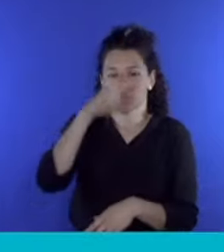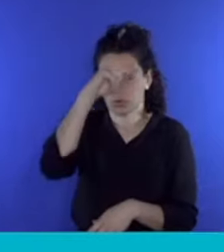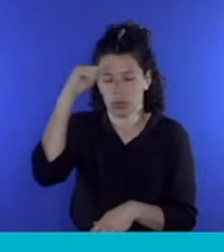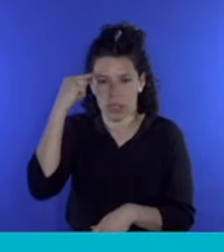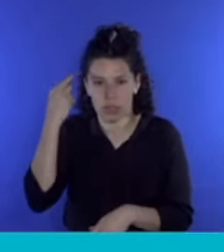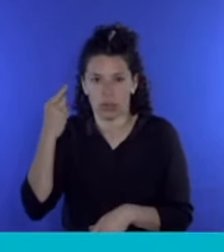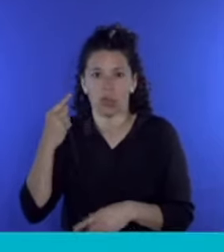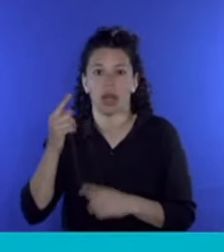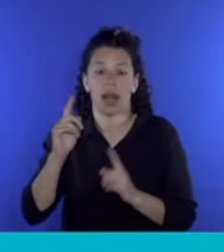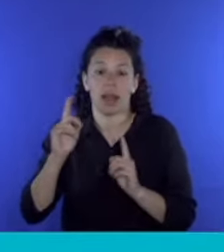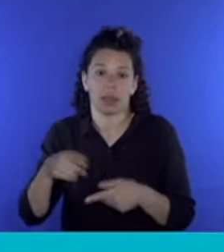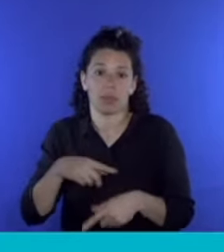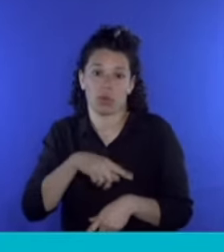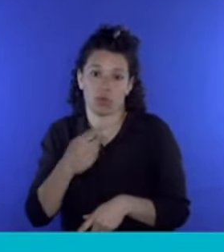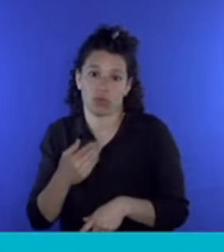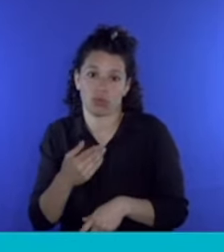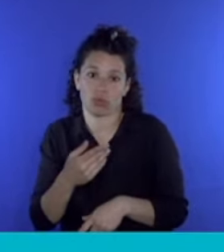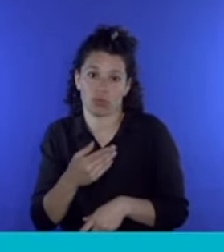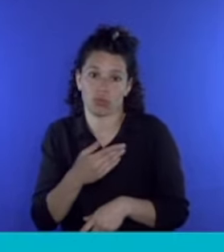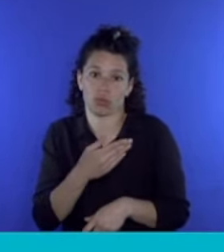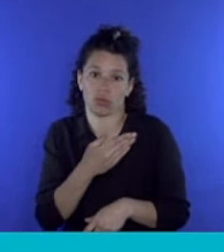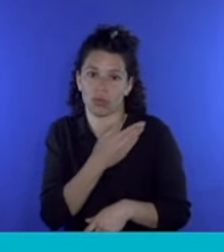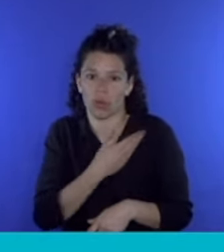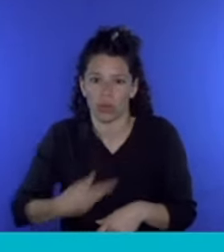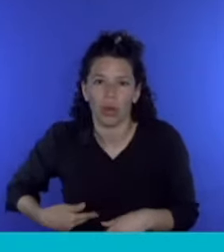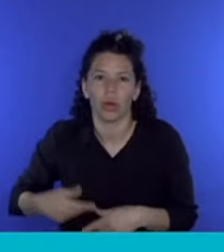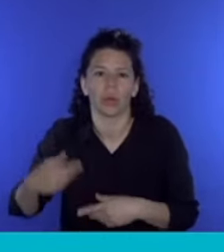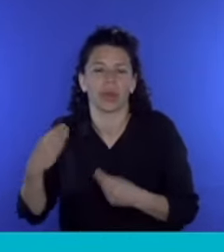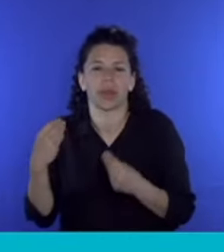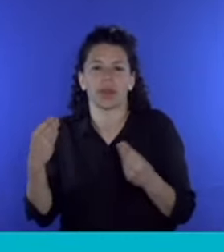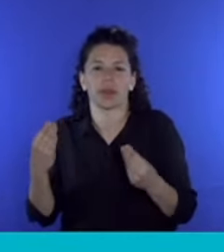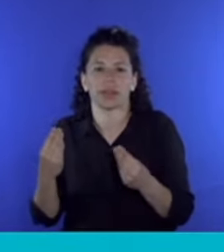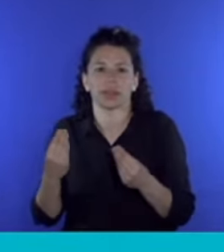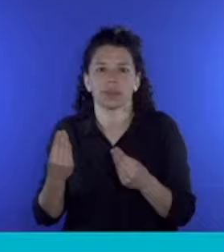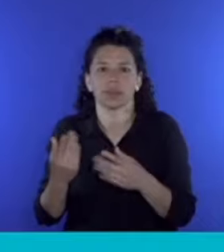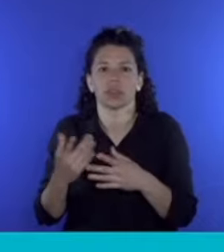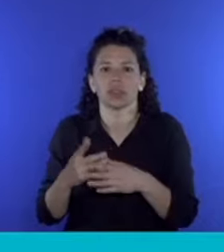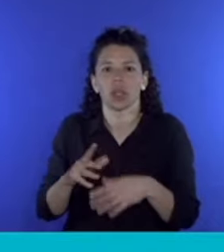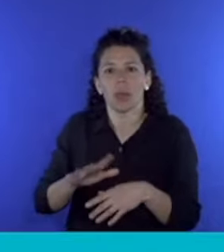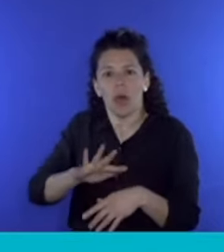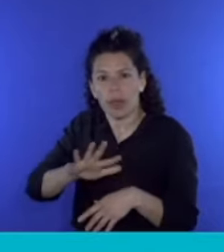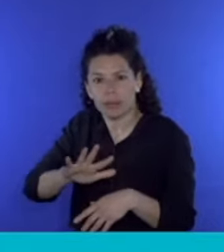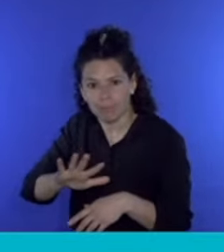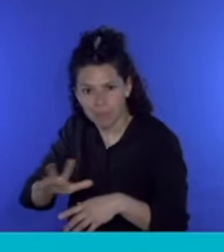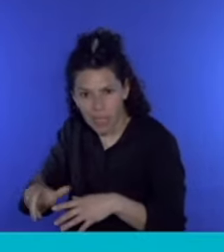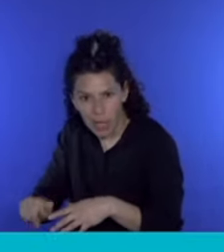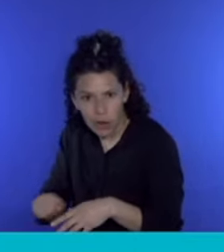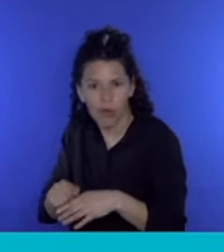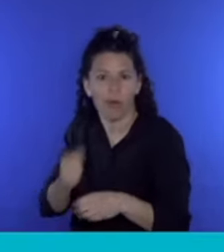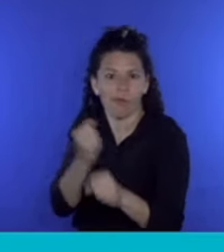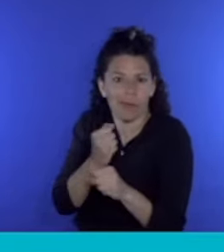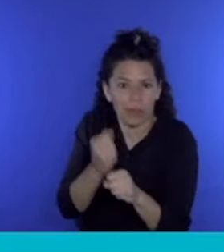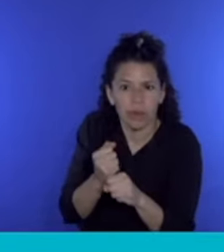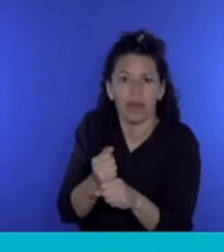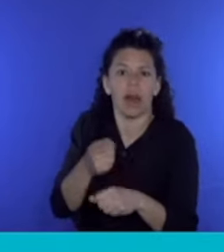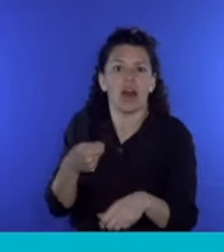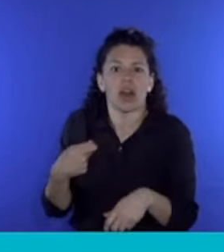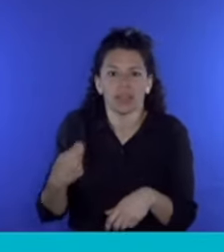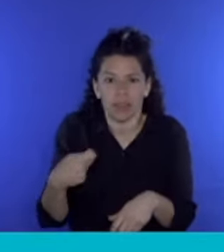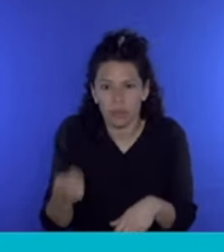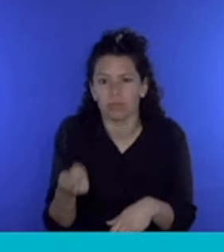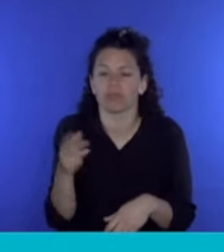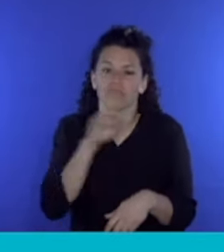desde los distintos gobiernos están llevando adelante y cómo le meten la mano en el bolsillo a los trabajadores a los jubilados